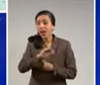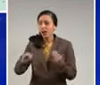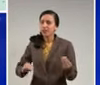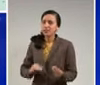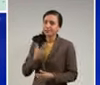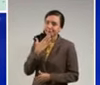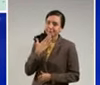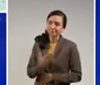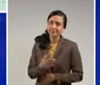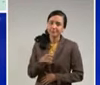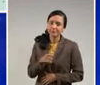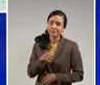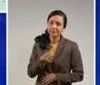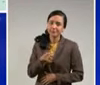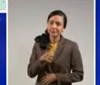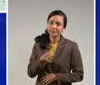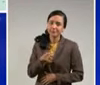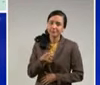los territorios.